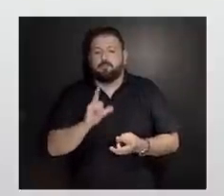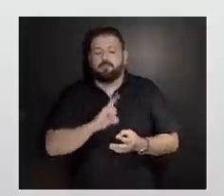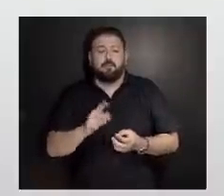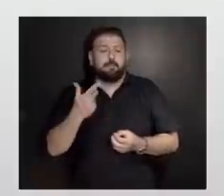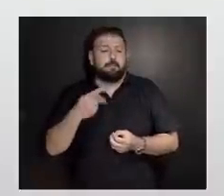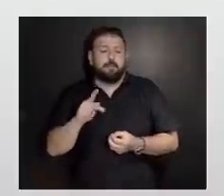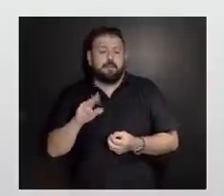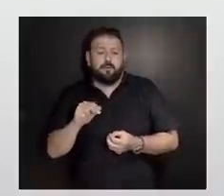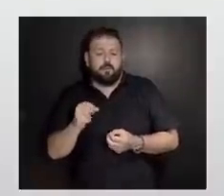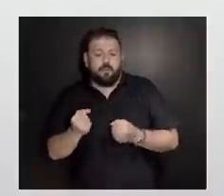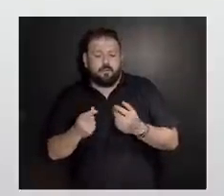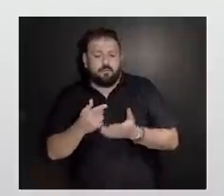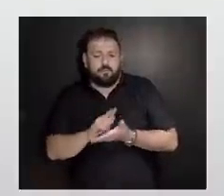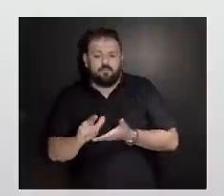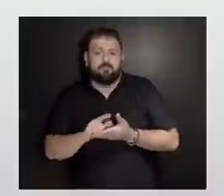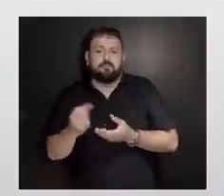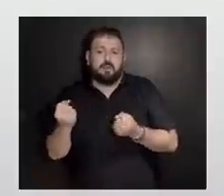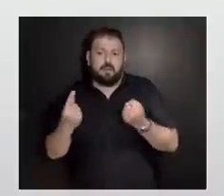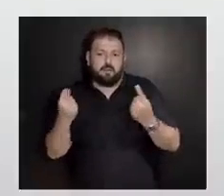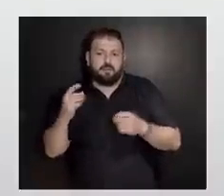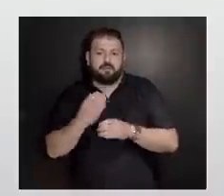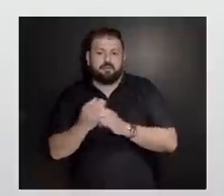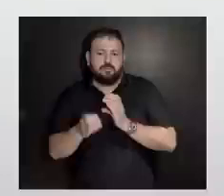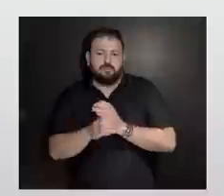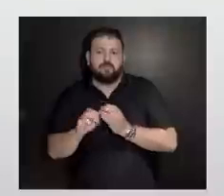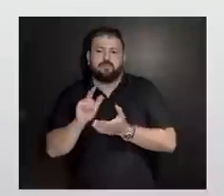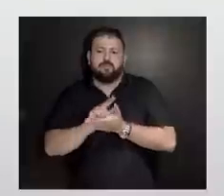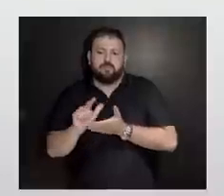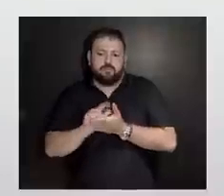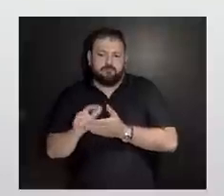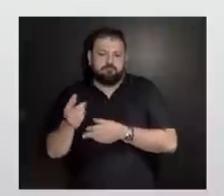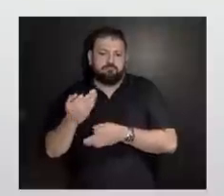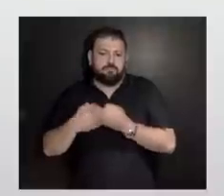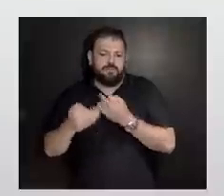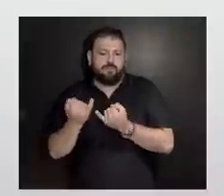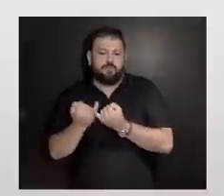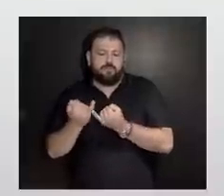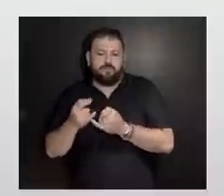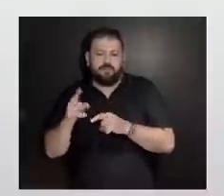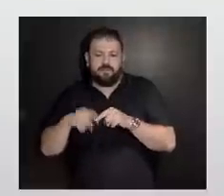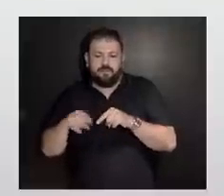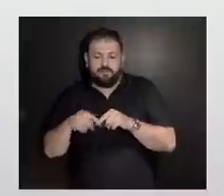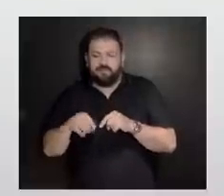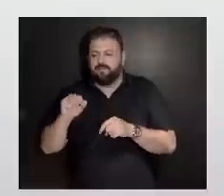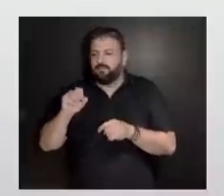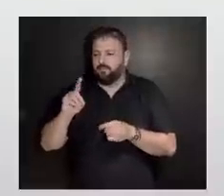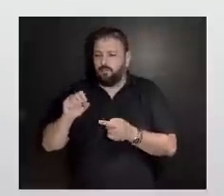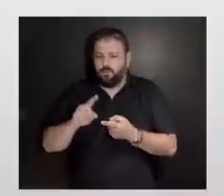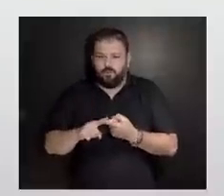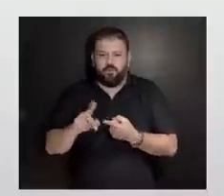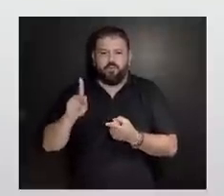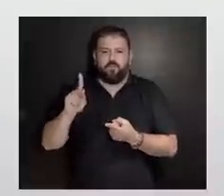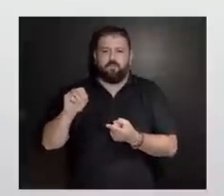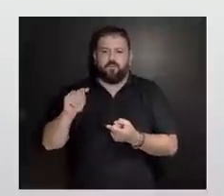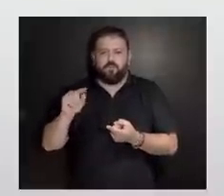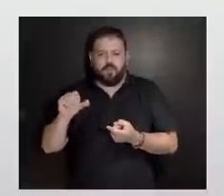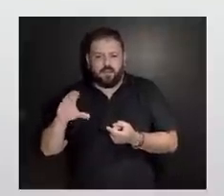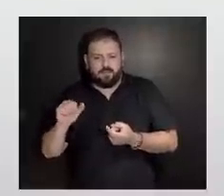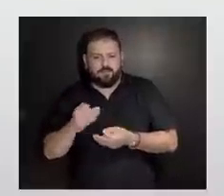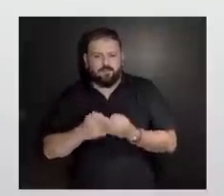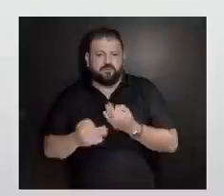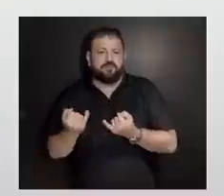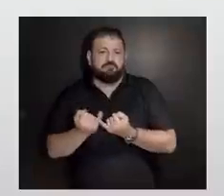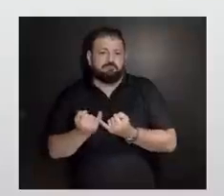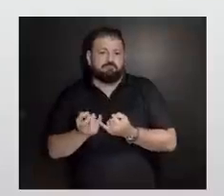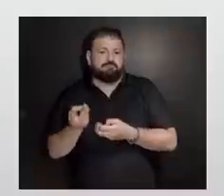glucosa a través de la orina, sino que se van a eliminar otros componentes como electrolitos, por ejemplo, sodio, magnesio, potasio, que pues nos van a